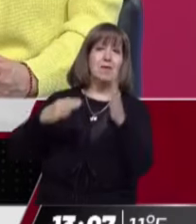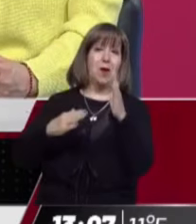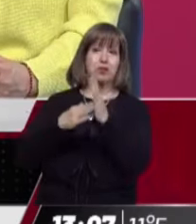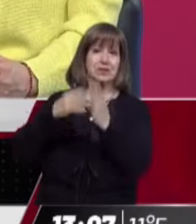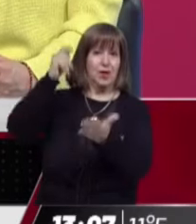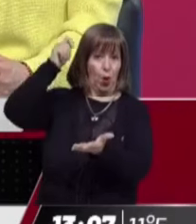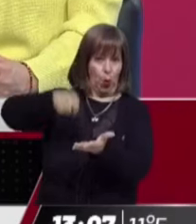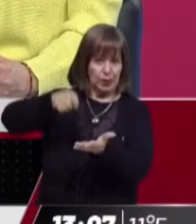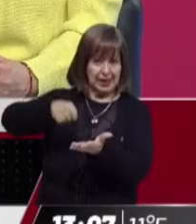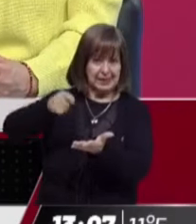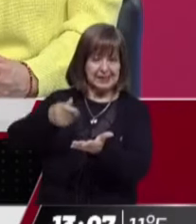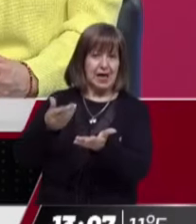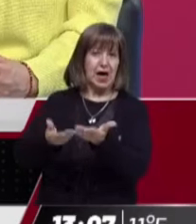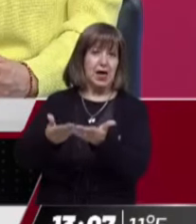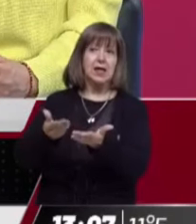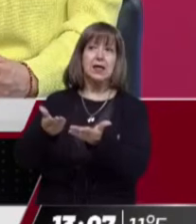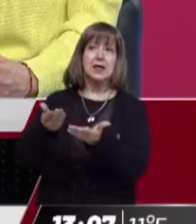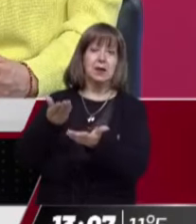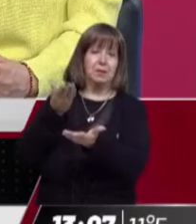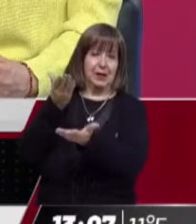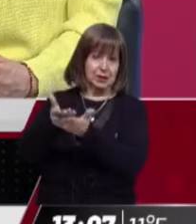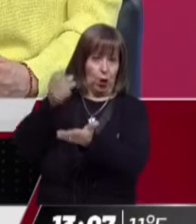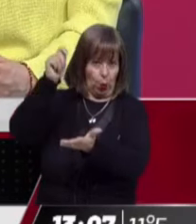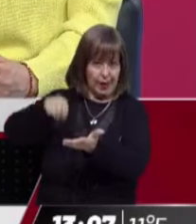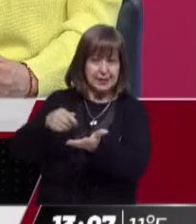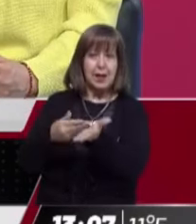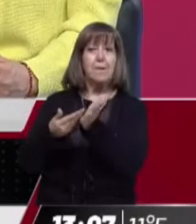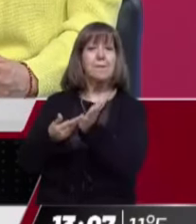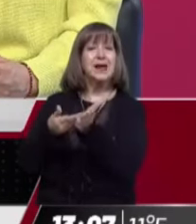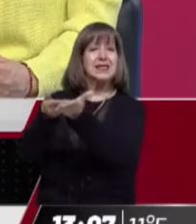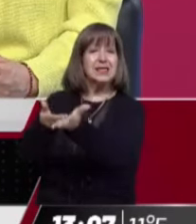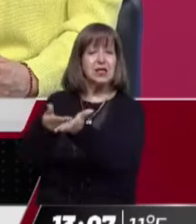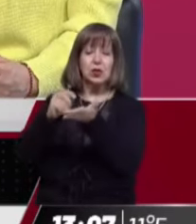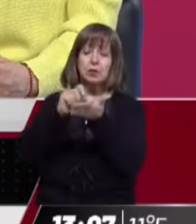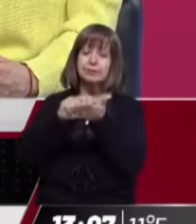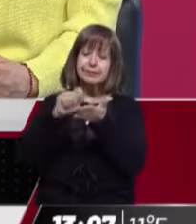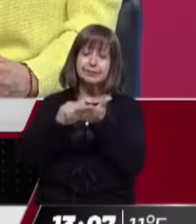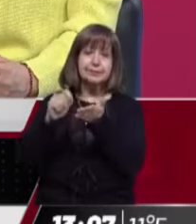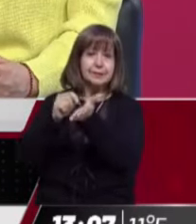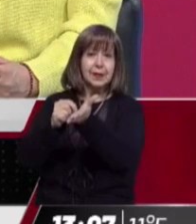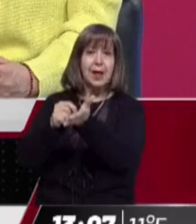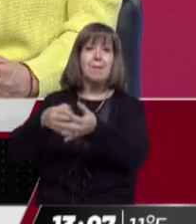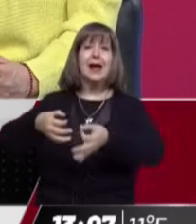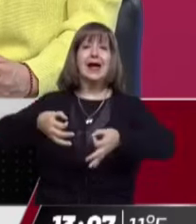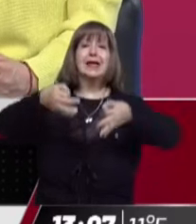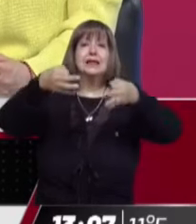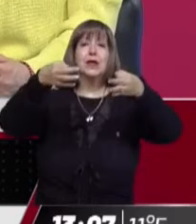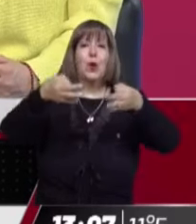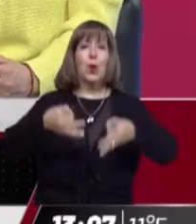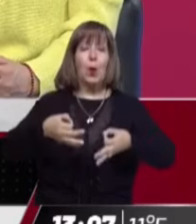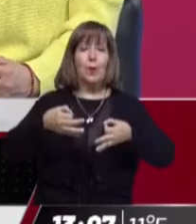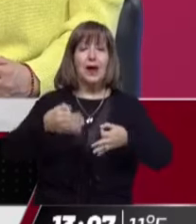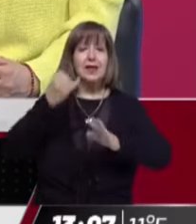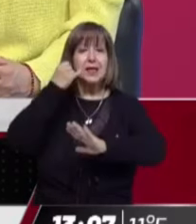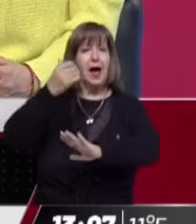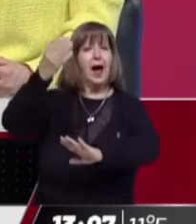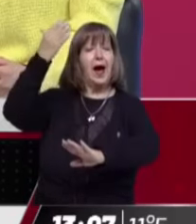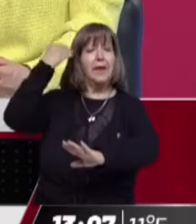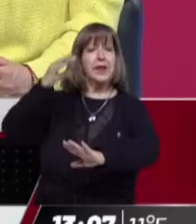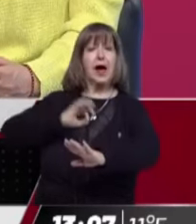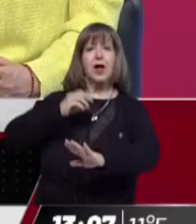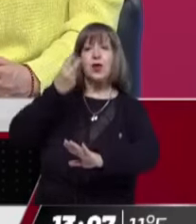Justicia de la Nación es una presentación para que se cumpla efectivamente el fallo